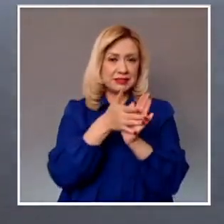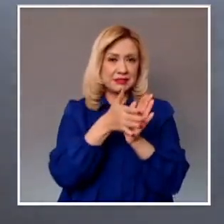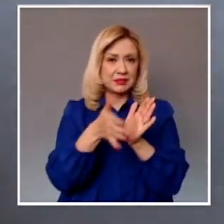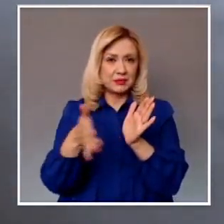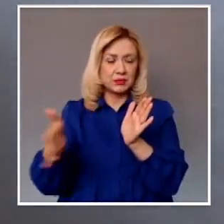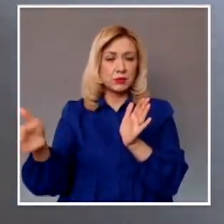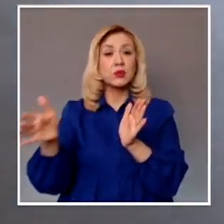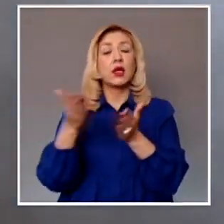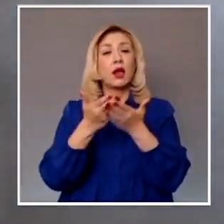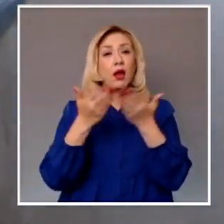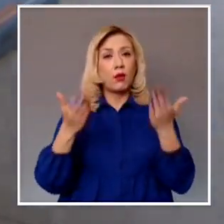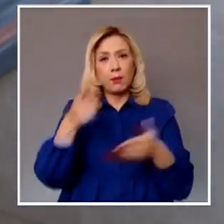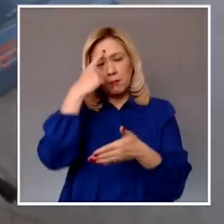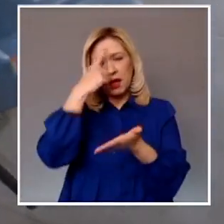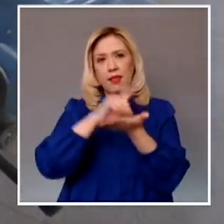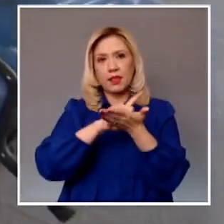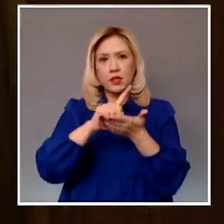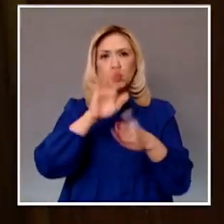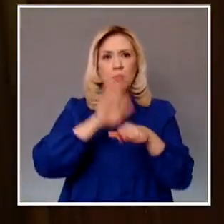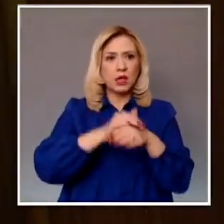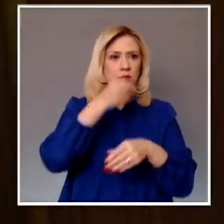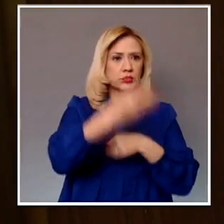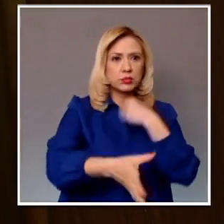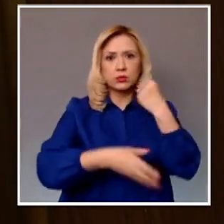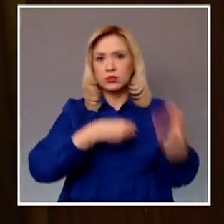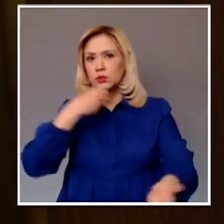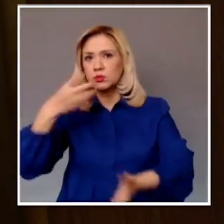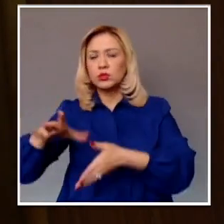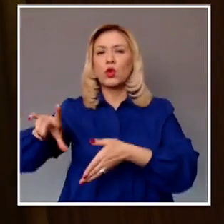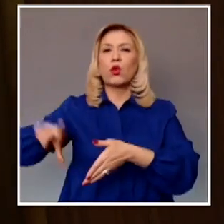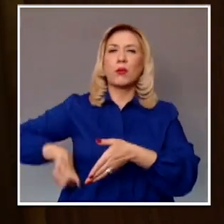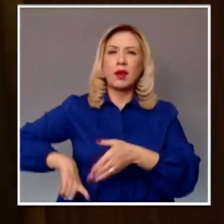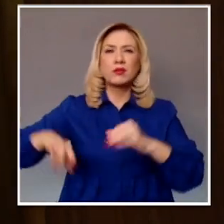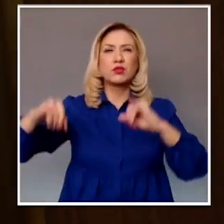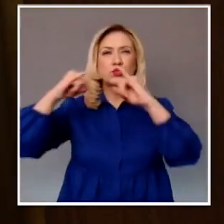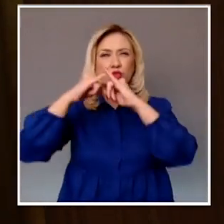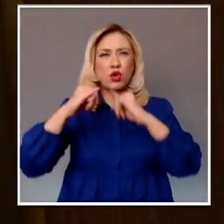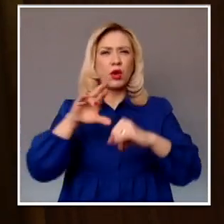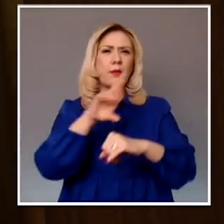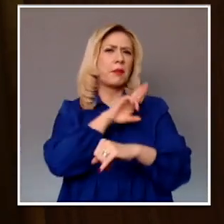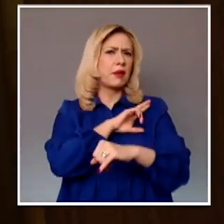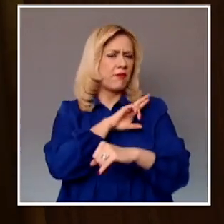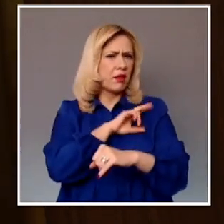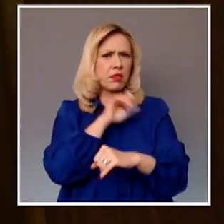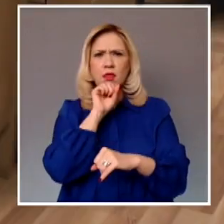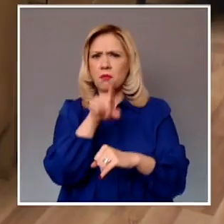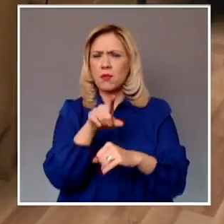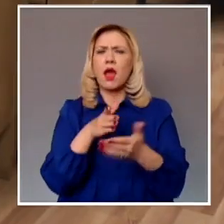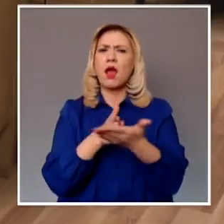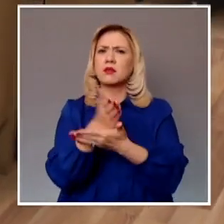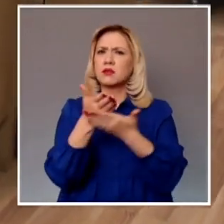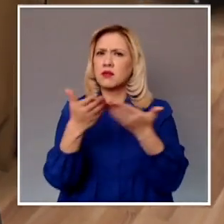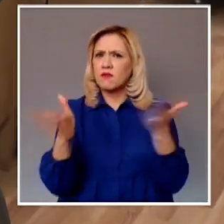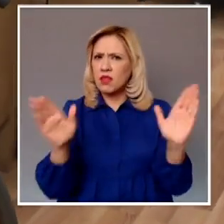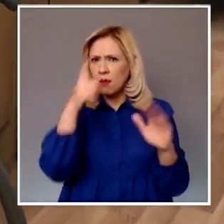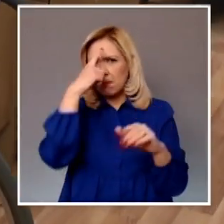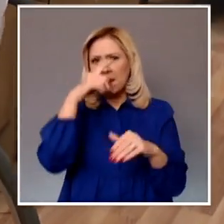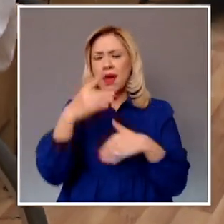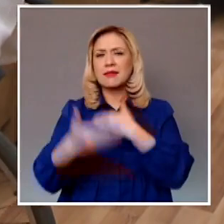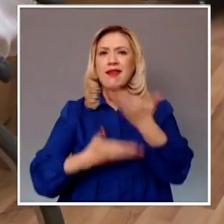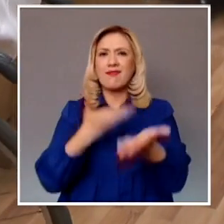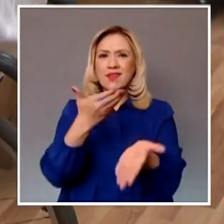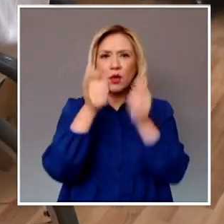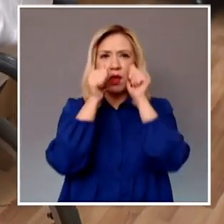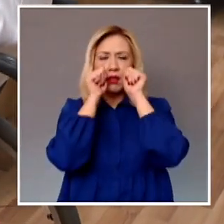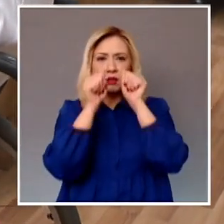para que autoridades gubernamentales y entidades privadas promuevan la accesibilidad en sus bienes y servicios, así como en el diseño universal